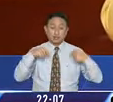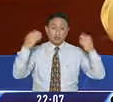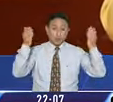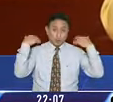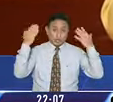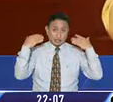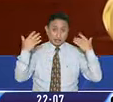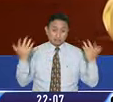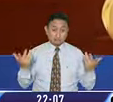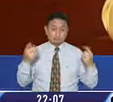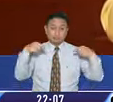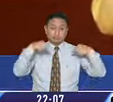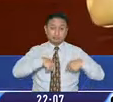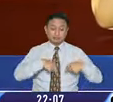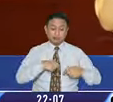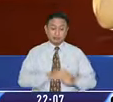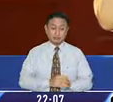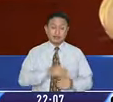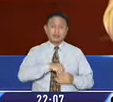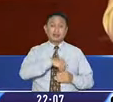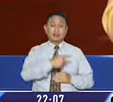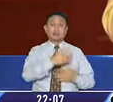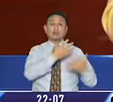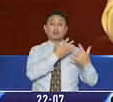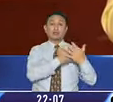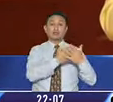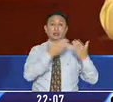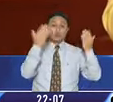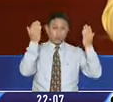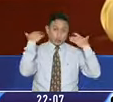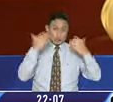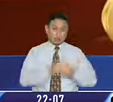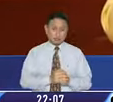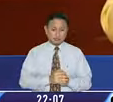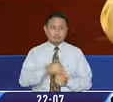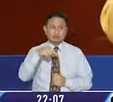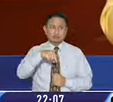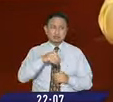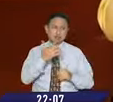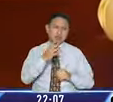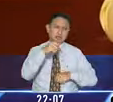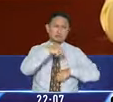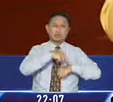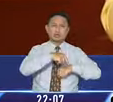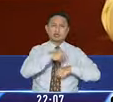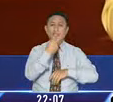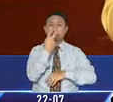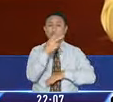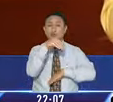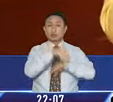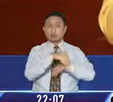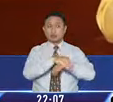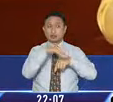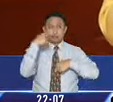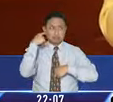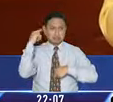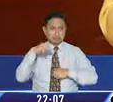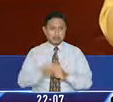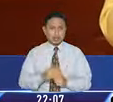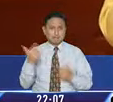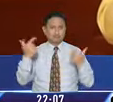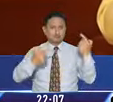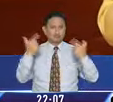Guayaquil, específicamente en la Penitenciaría del Litoral, donde pasadas las 2 de la tarde se escucharon